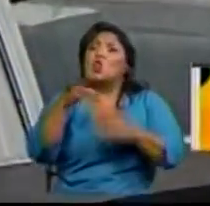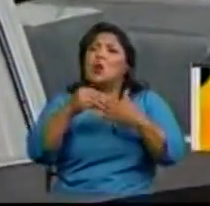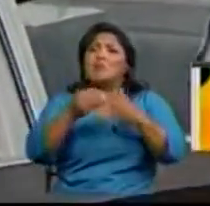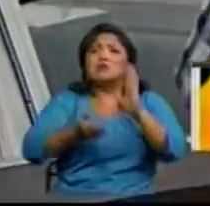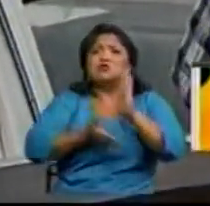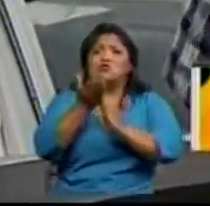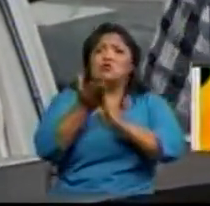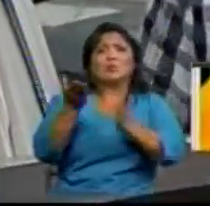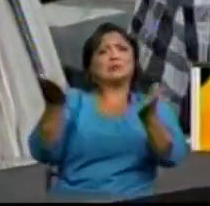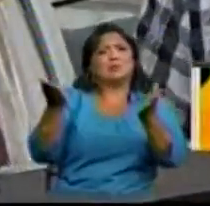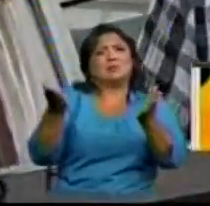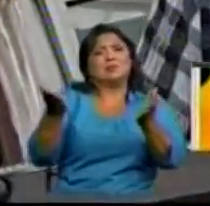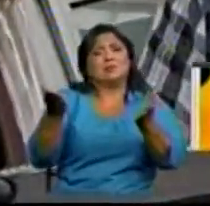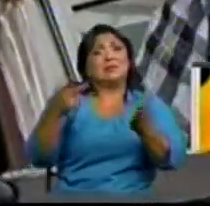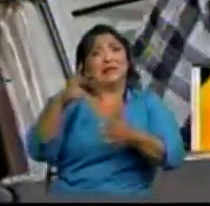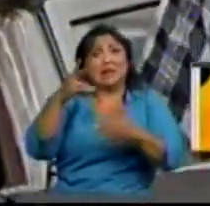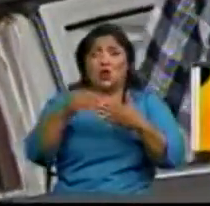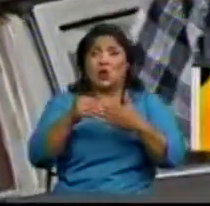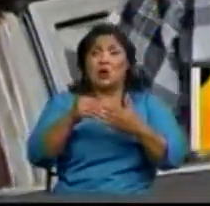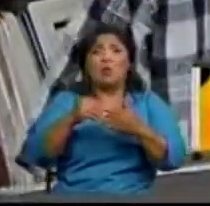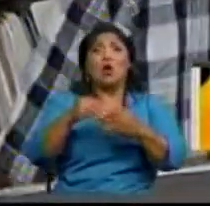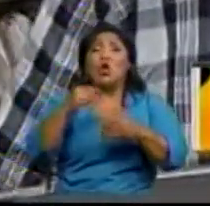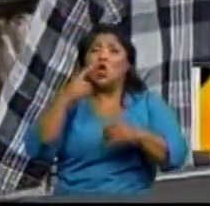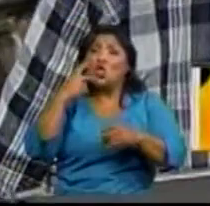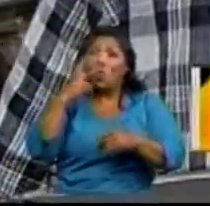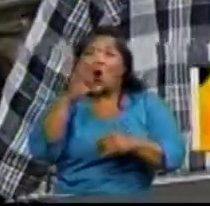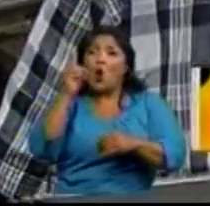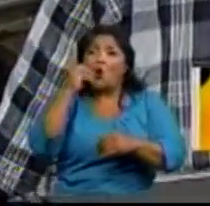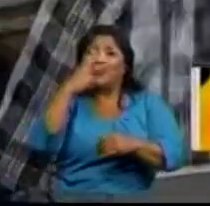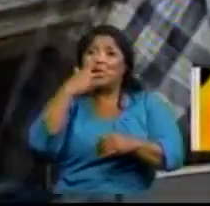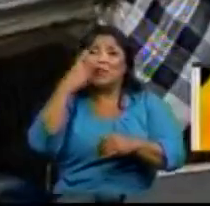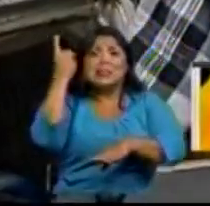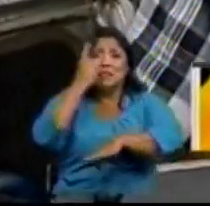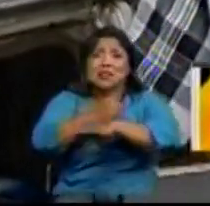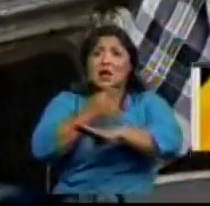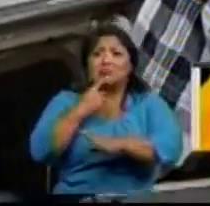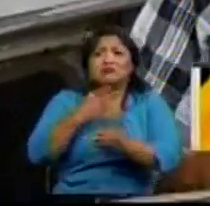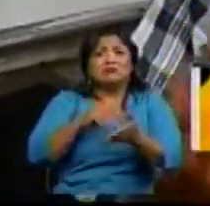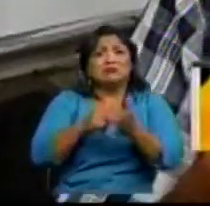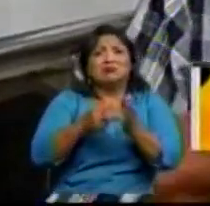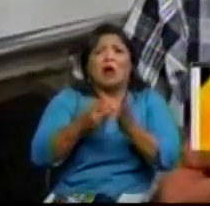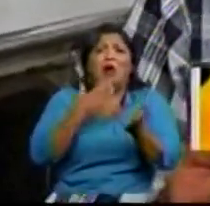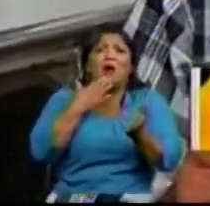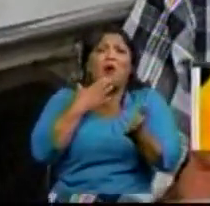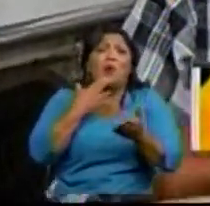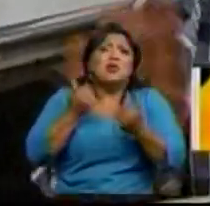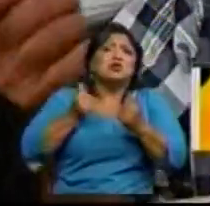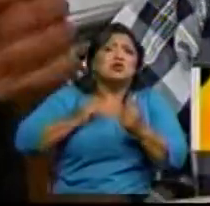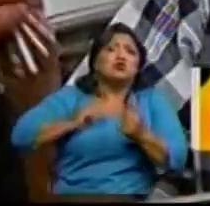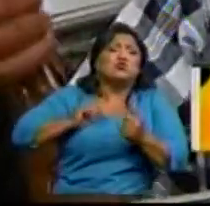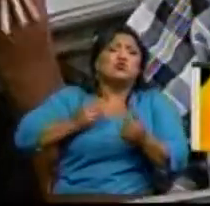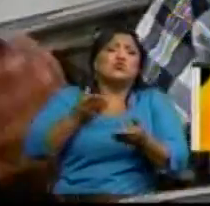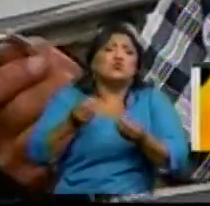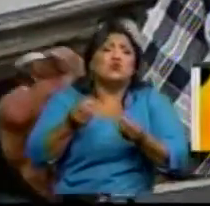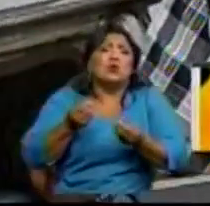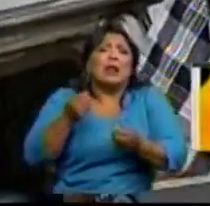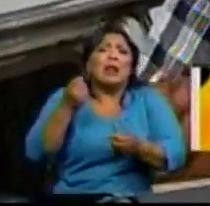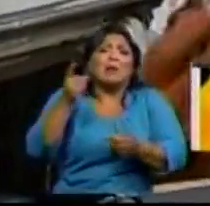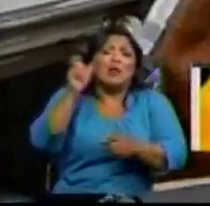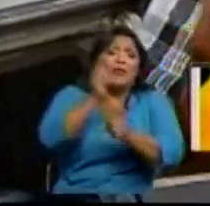3 dólares por 23 días cuando significa el sueldo del trabajador